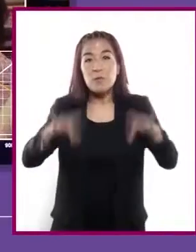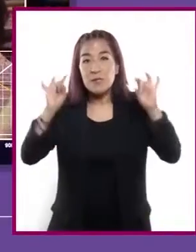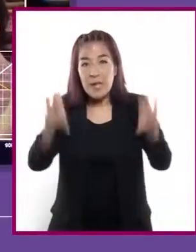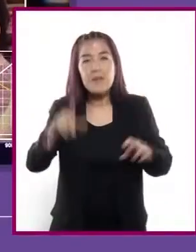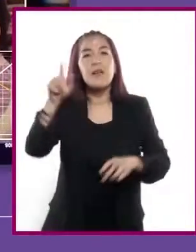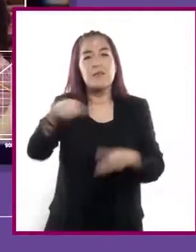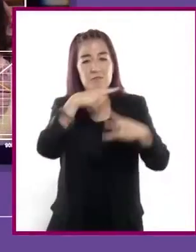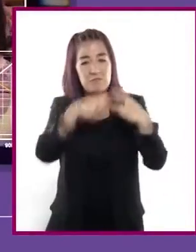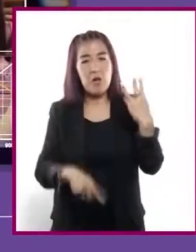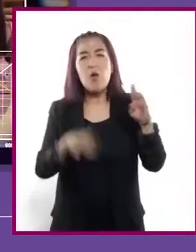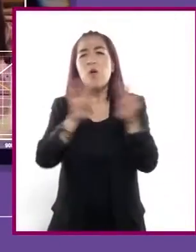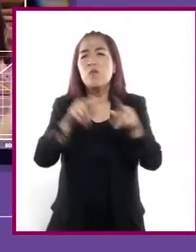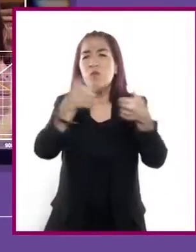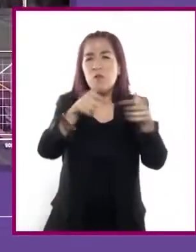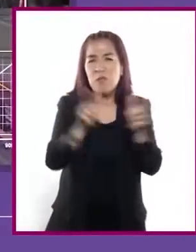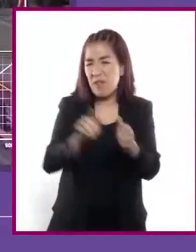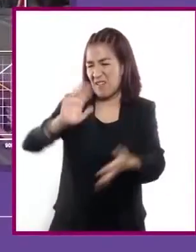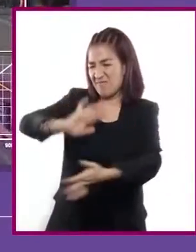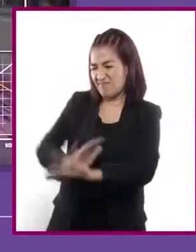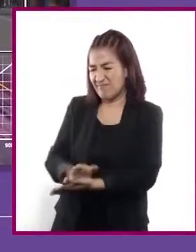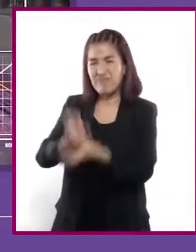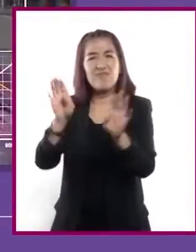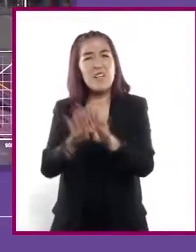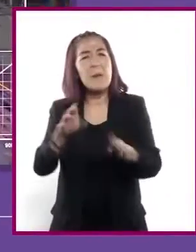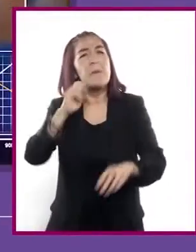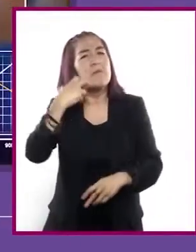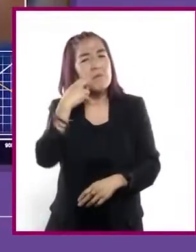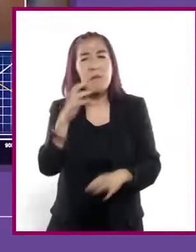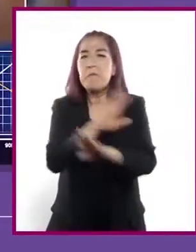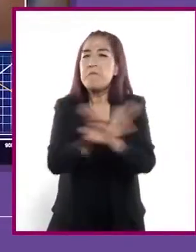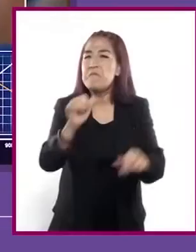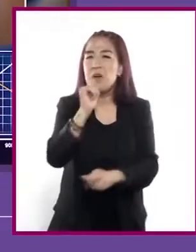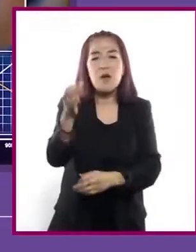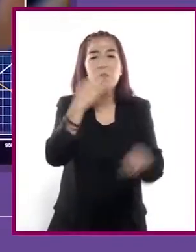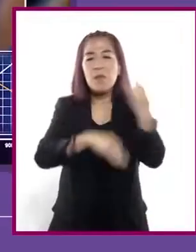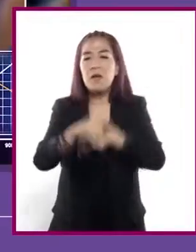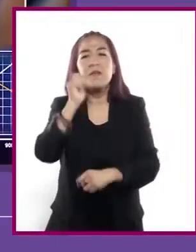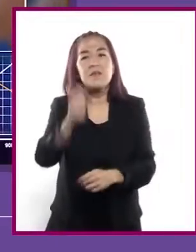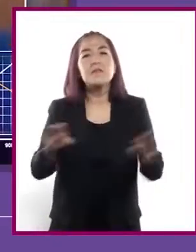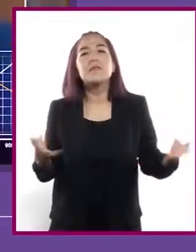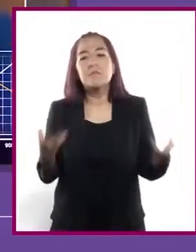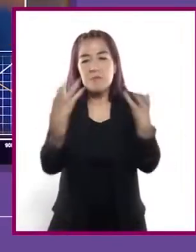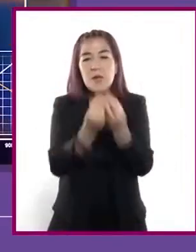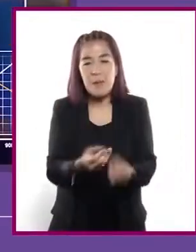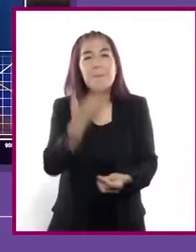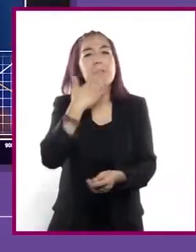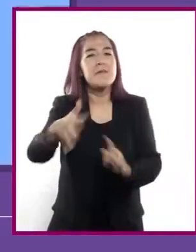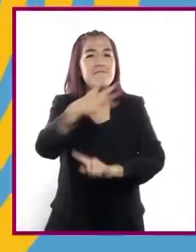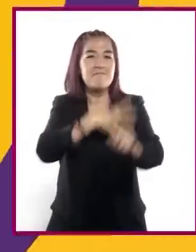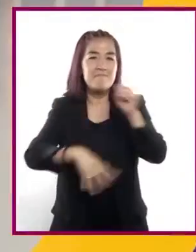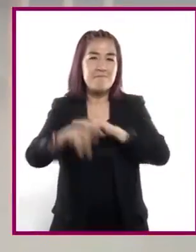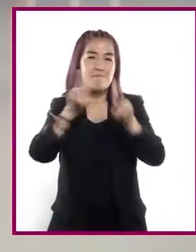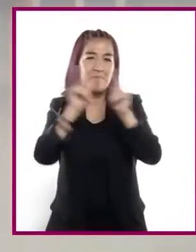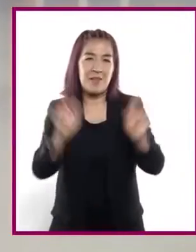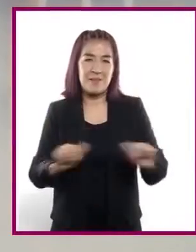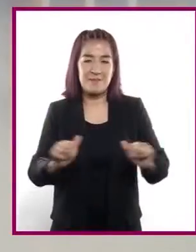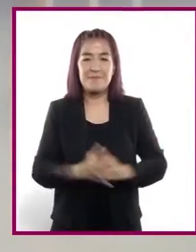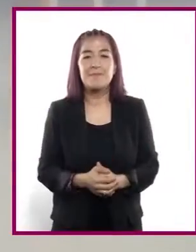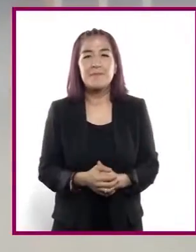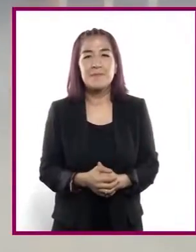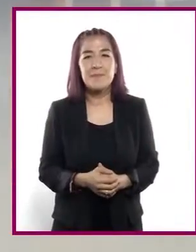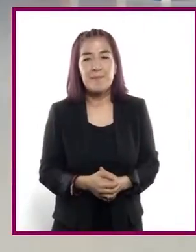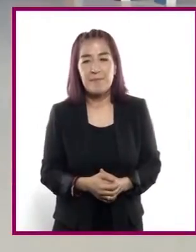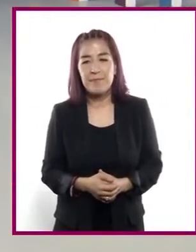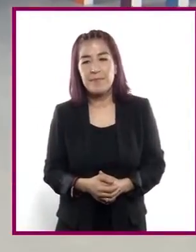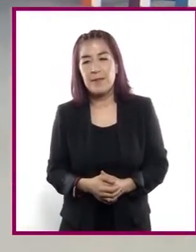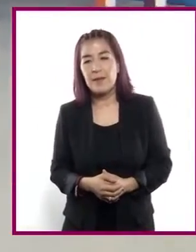donde ningún grupo cultural margina o asimila a otro, lo que fomenta la coexistencia armónica. En el